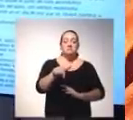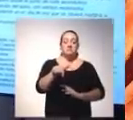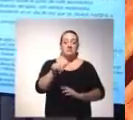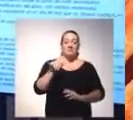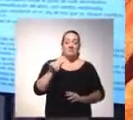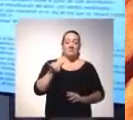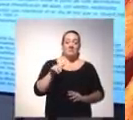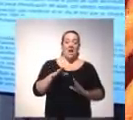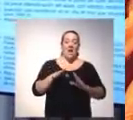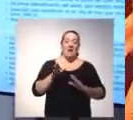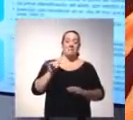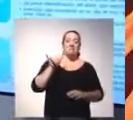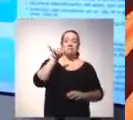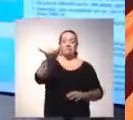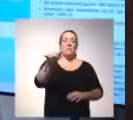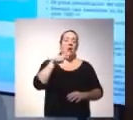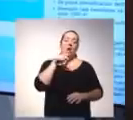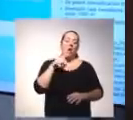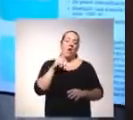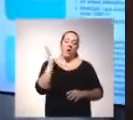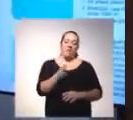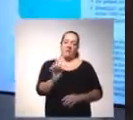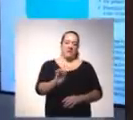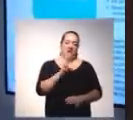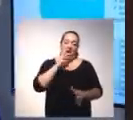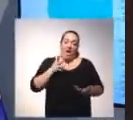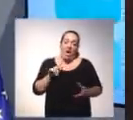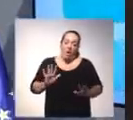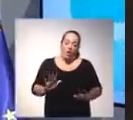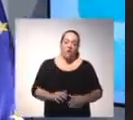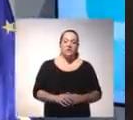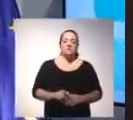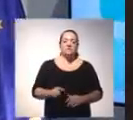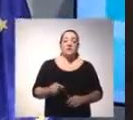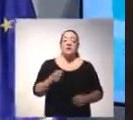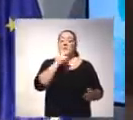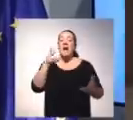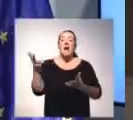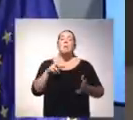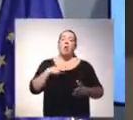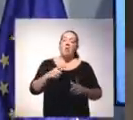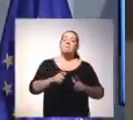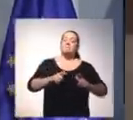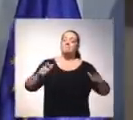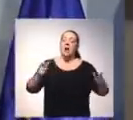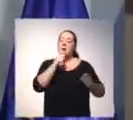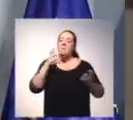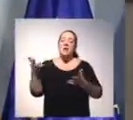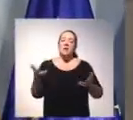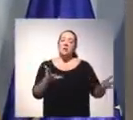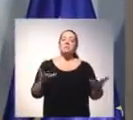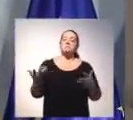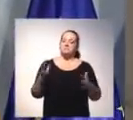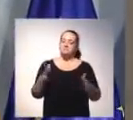la navegabilidad aérea en estos momentos. Se prevé un aumento del alisio con vientos moderados que